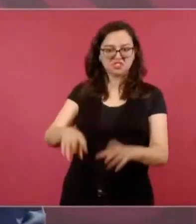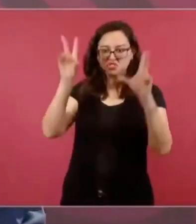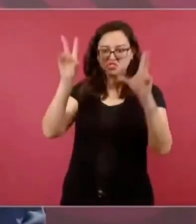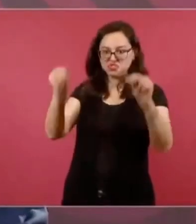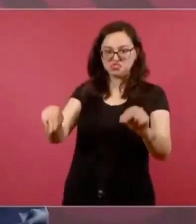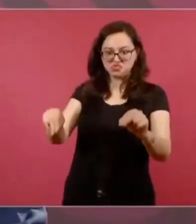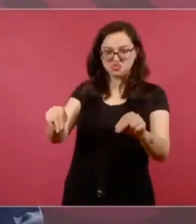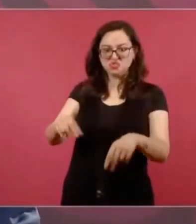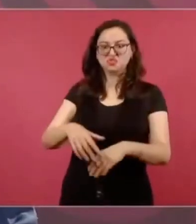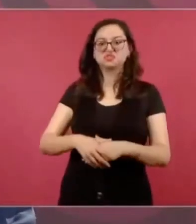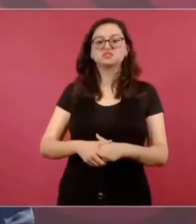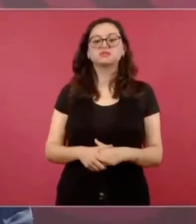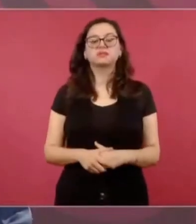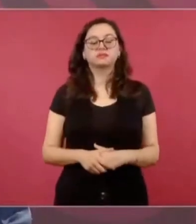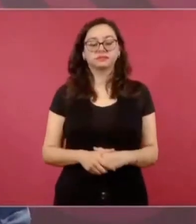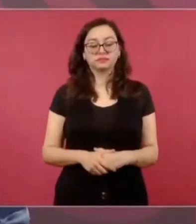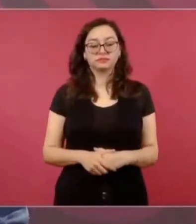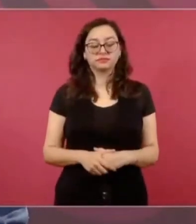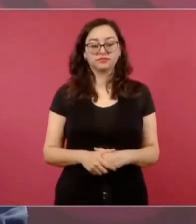Ya